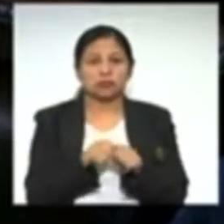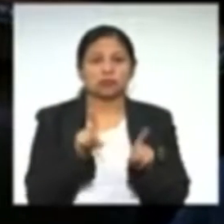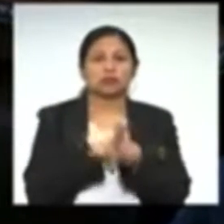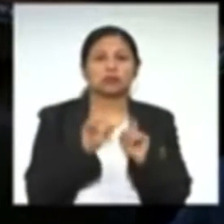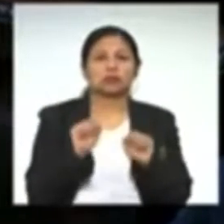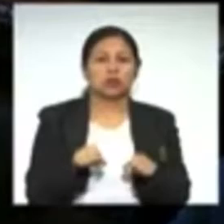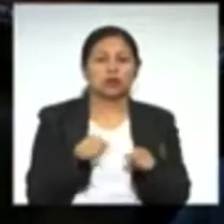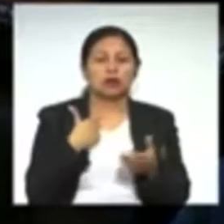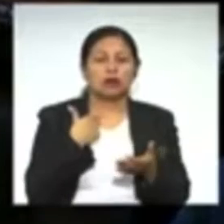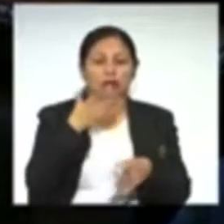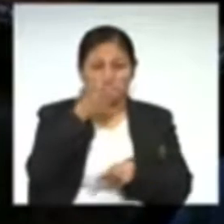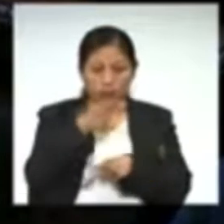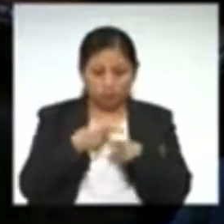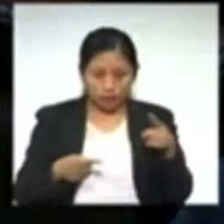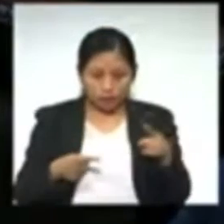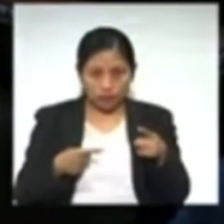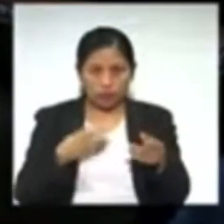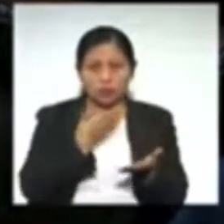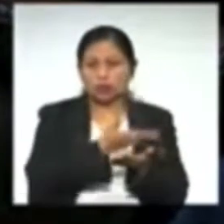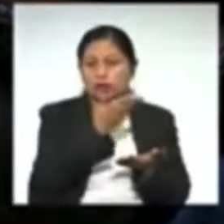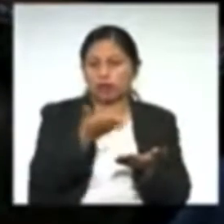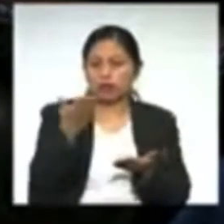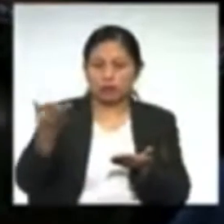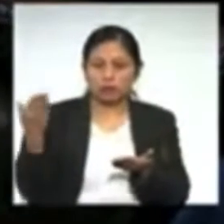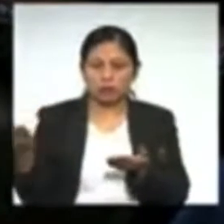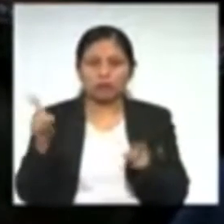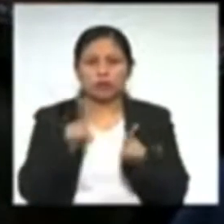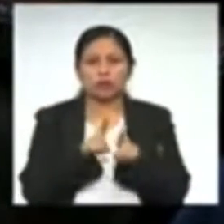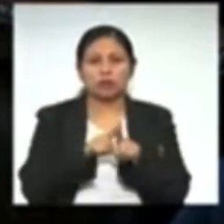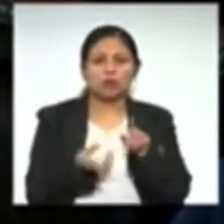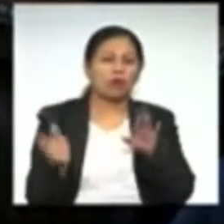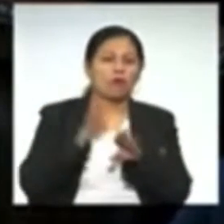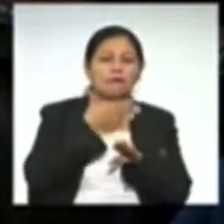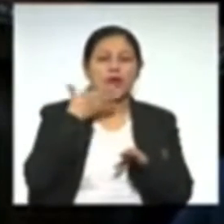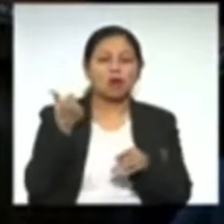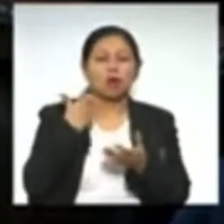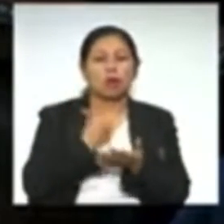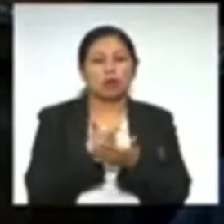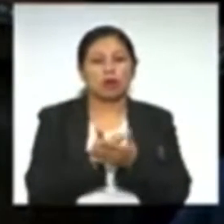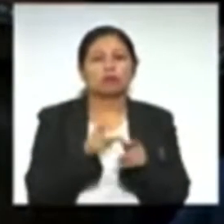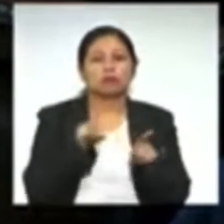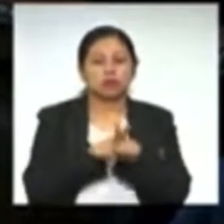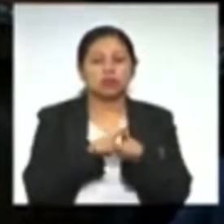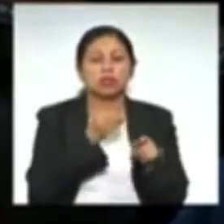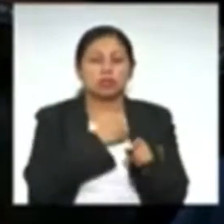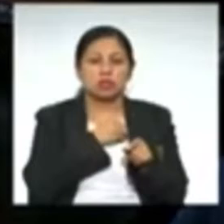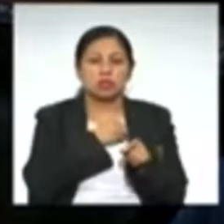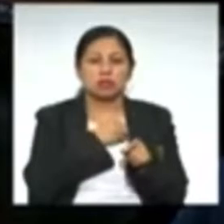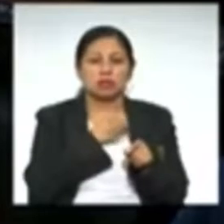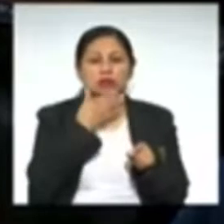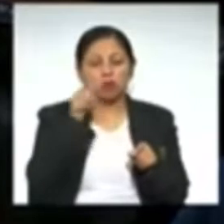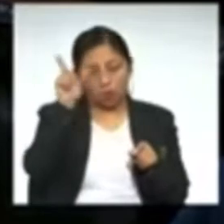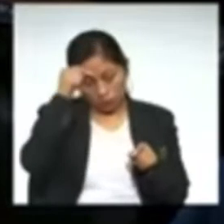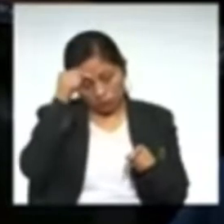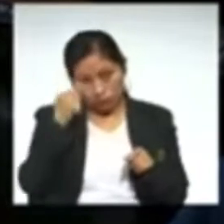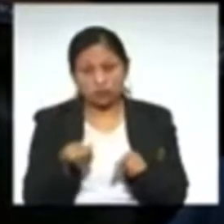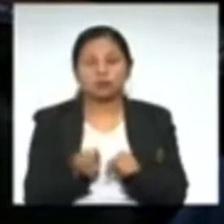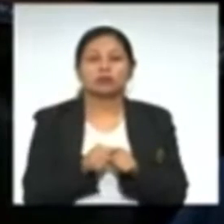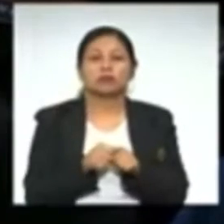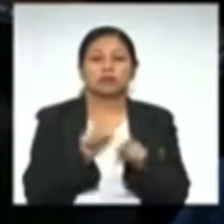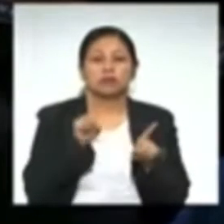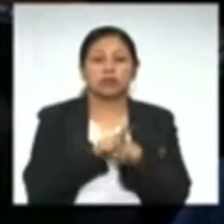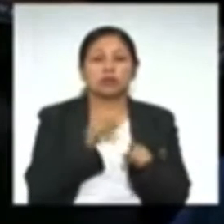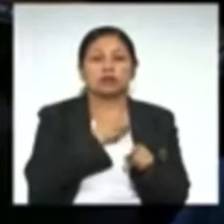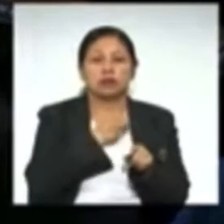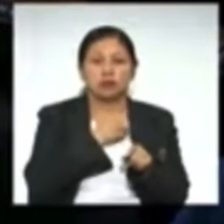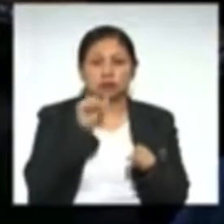Que el que parte y reparte se lleva la mejor parte. Y lo que quiere este gobierno, lo